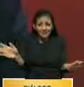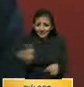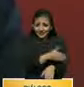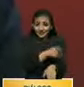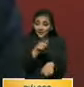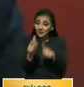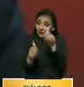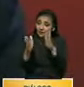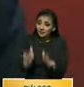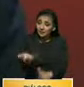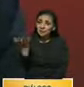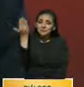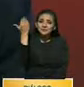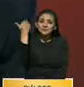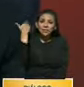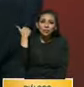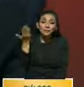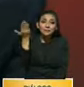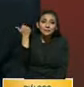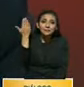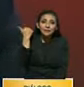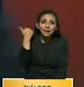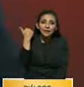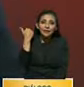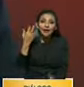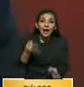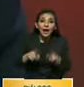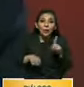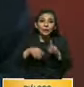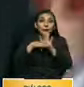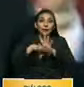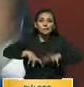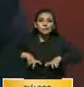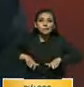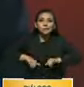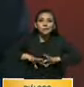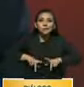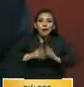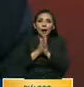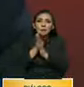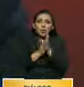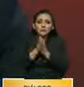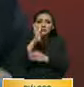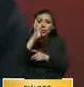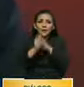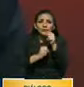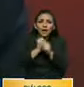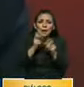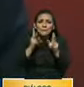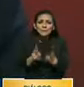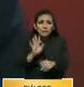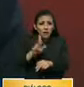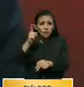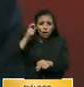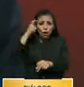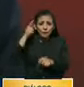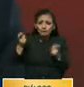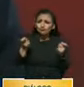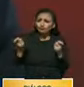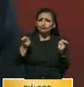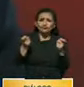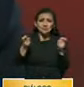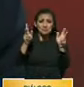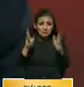los candidatos de la oligarquía que se aprovecharon del feriado bancario y que han gobernado este país 40 años en todos los gobiernos. Y